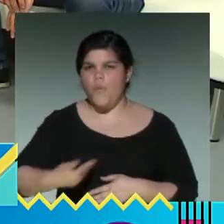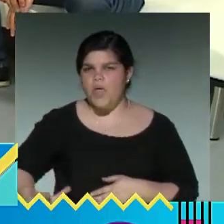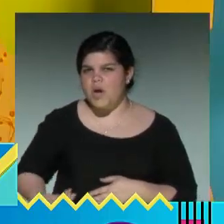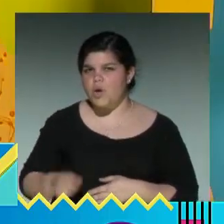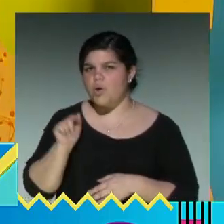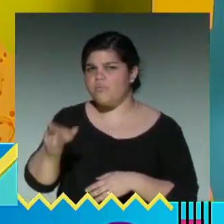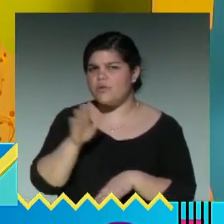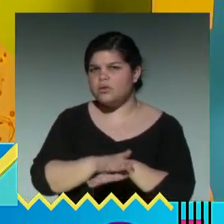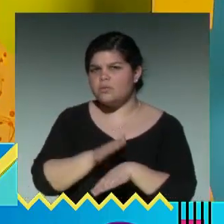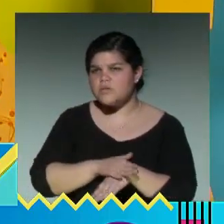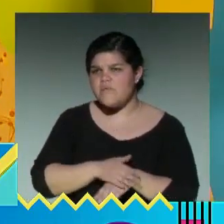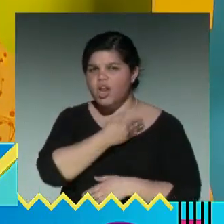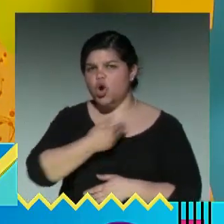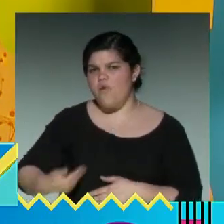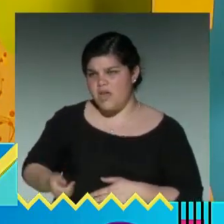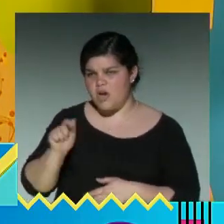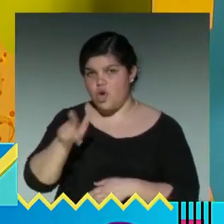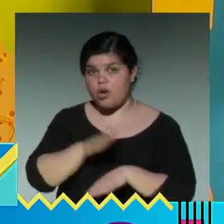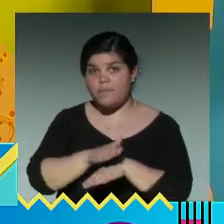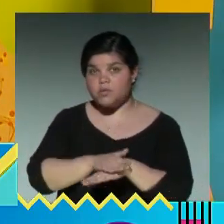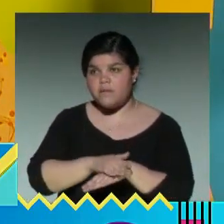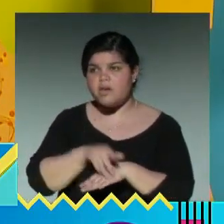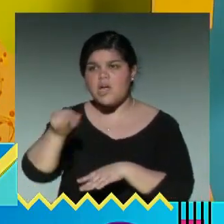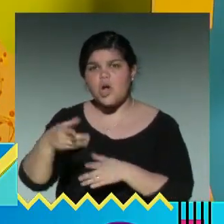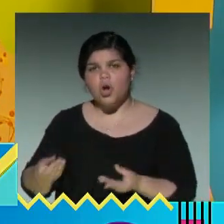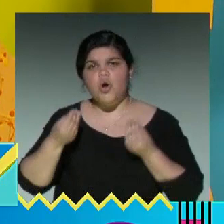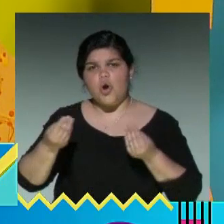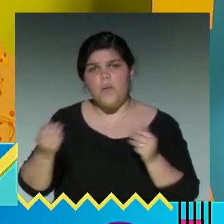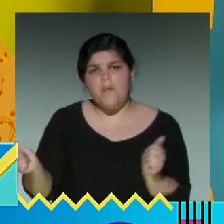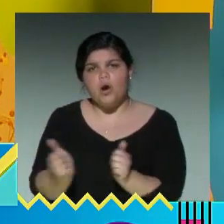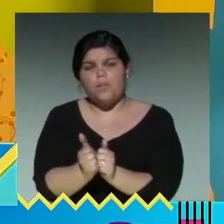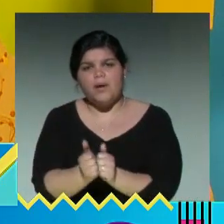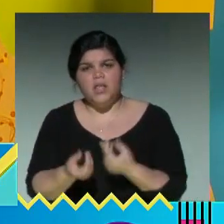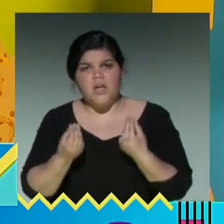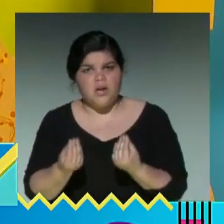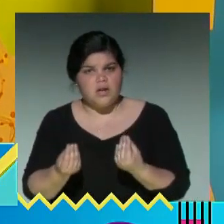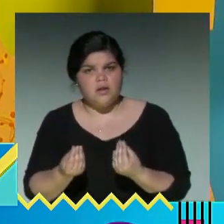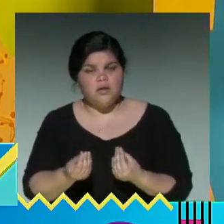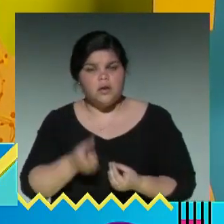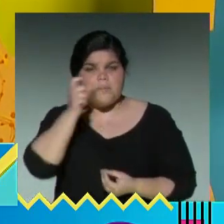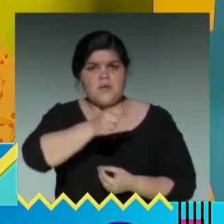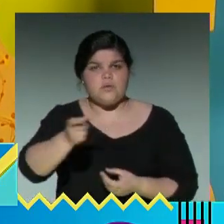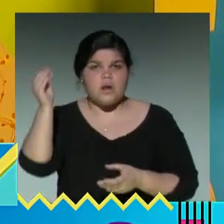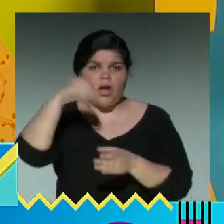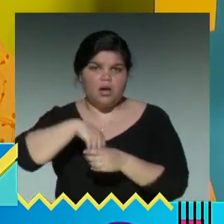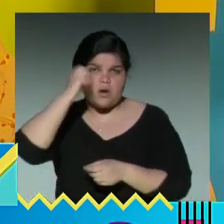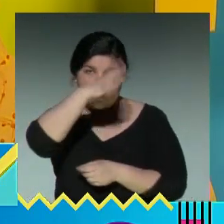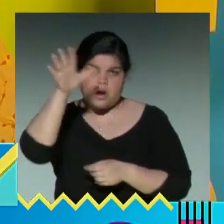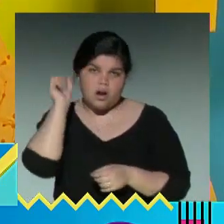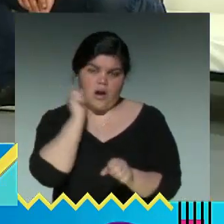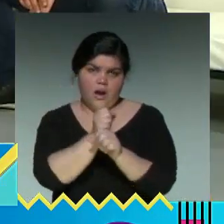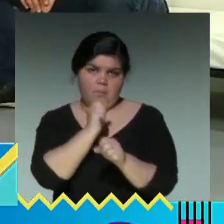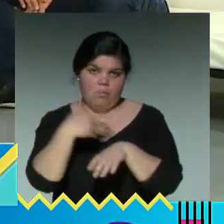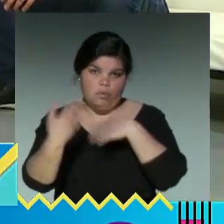si es el Estado, ¿de qué manera el Estado tiene que acompañar a aquellos productores que no pueden